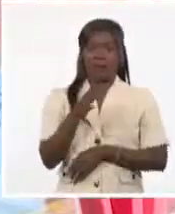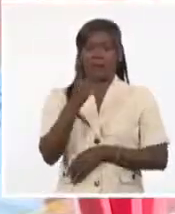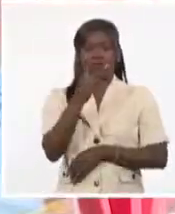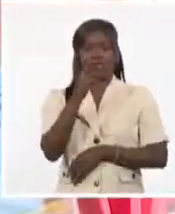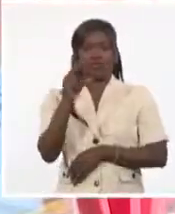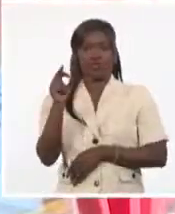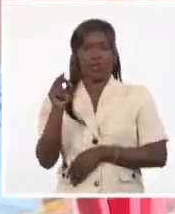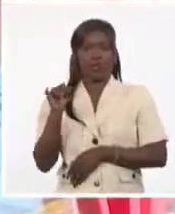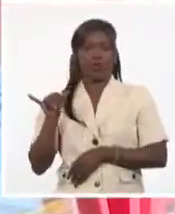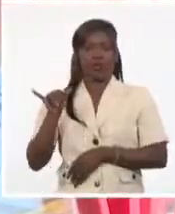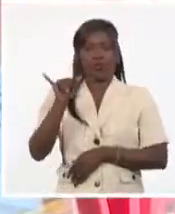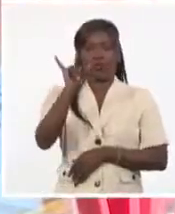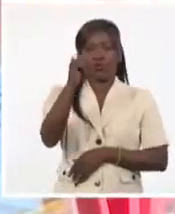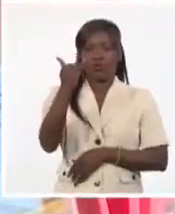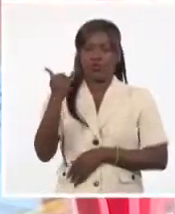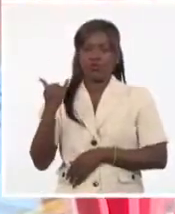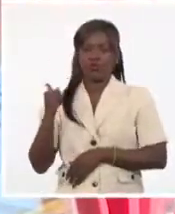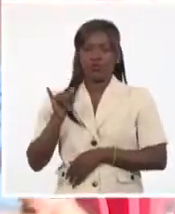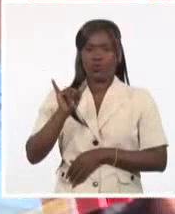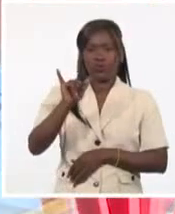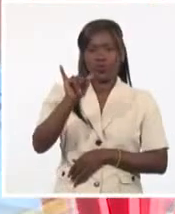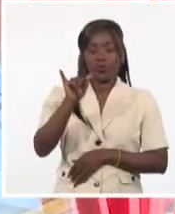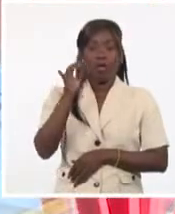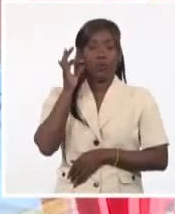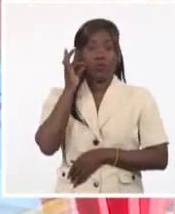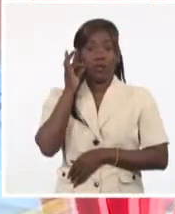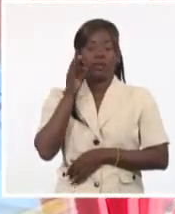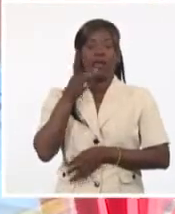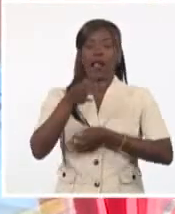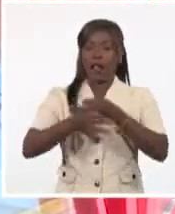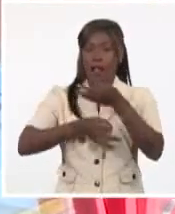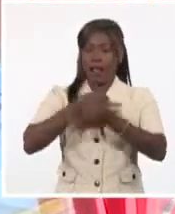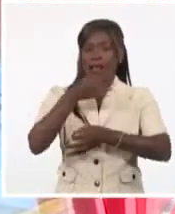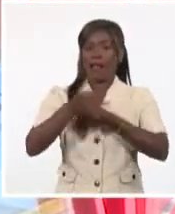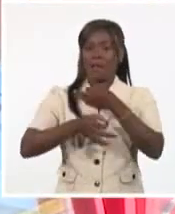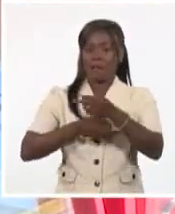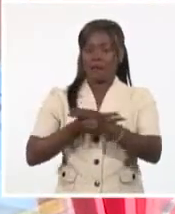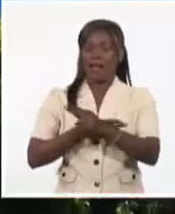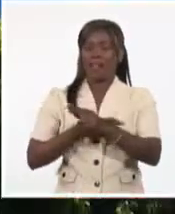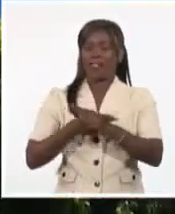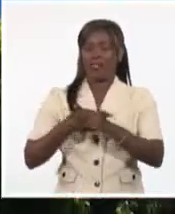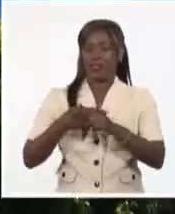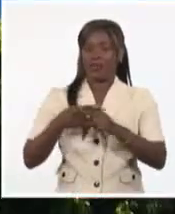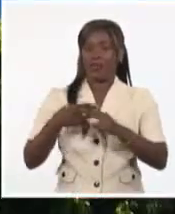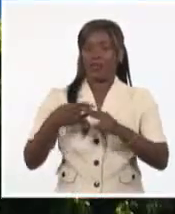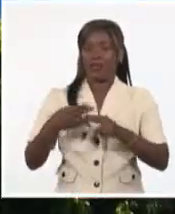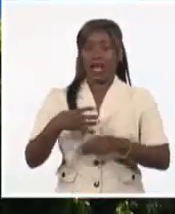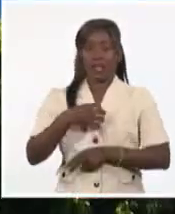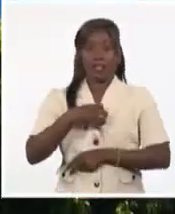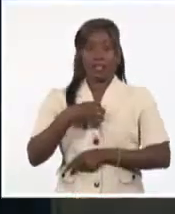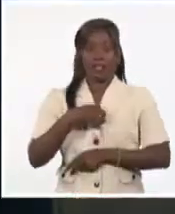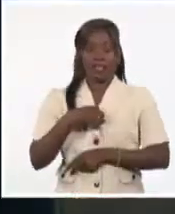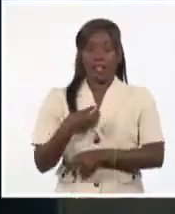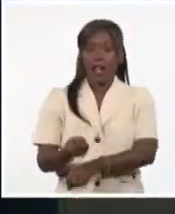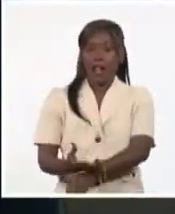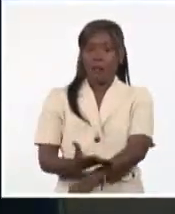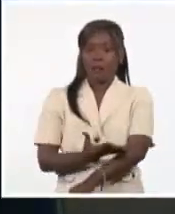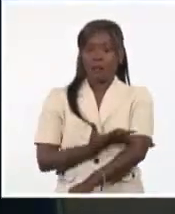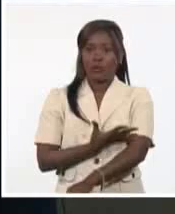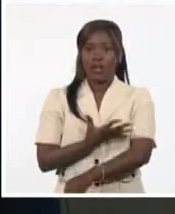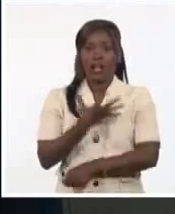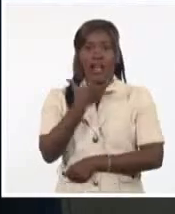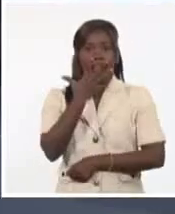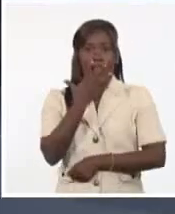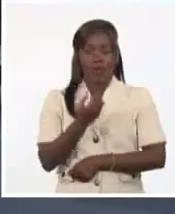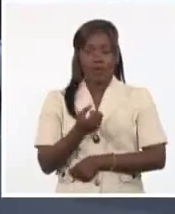la comandante nos cuenta sus vivencias sin poder precisar horas en el aire y la satisfacción que ha sentido en